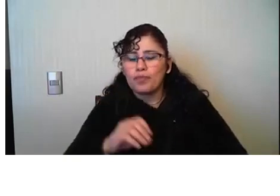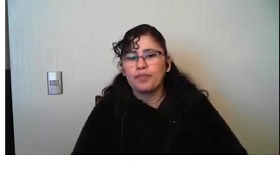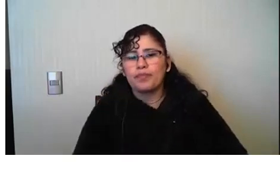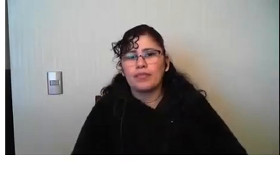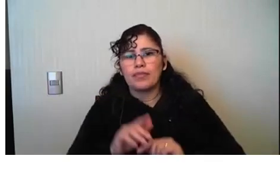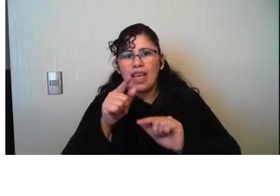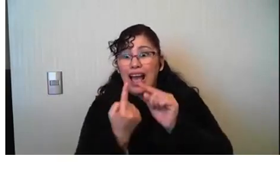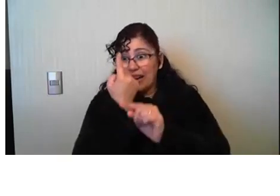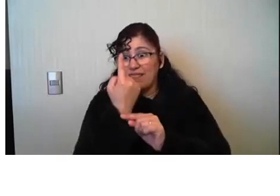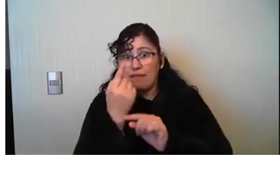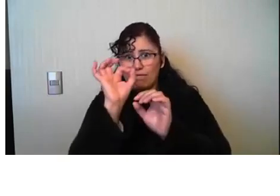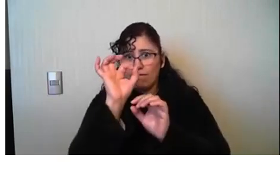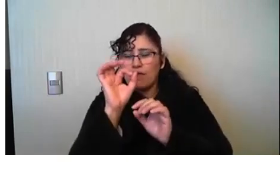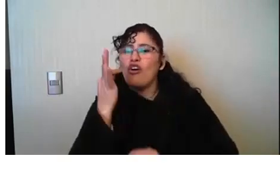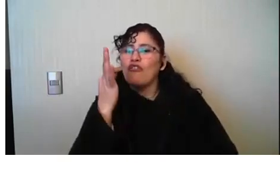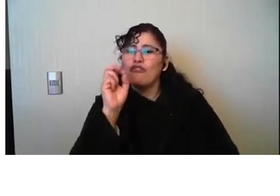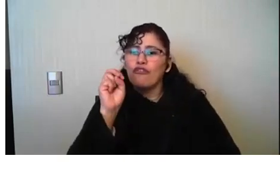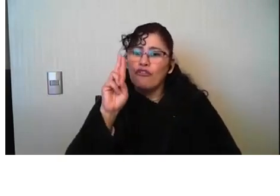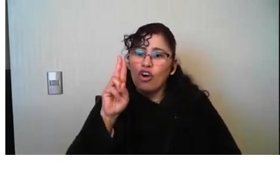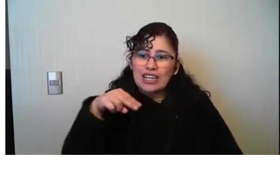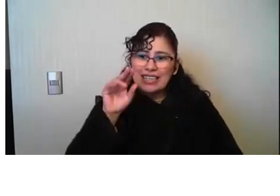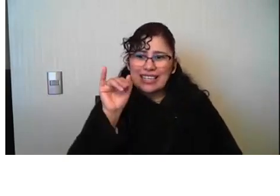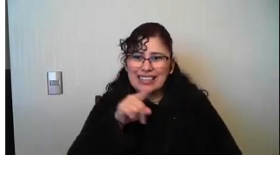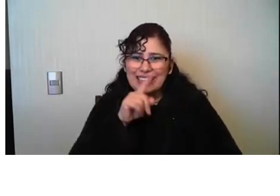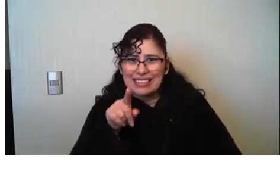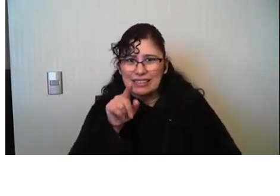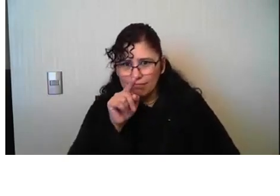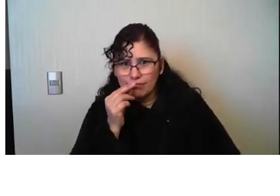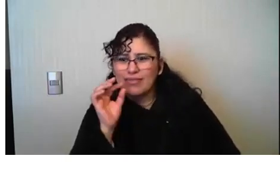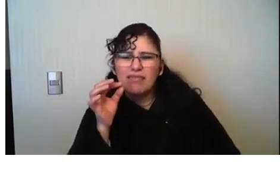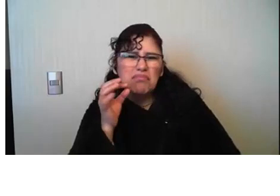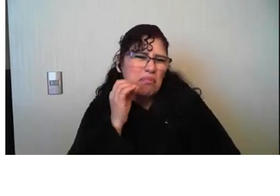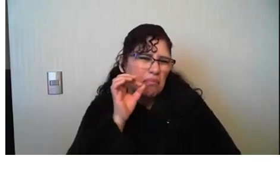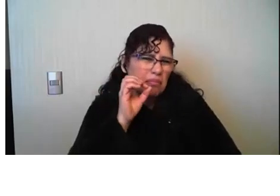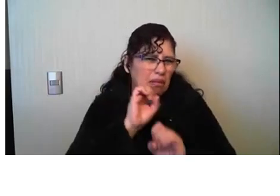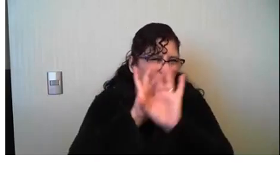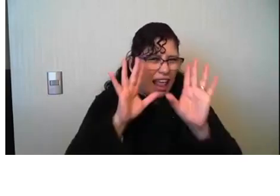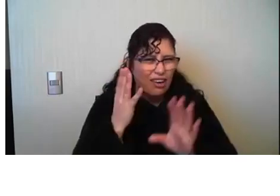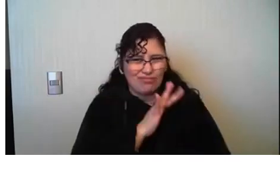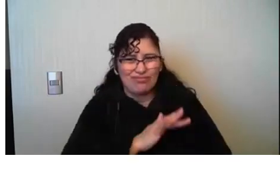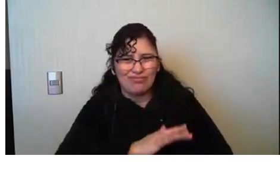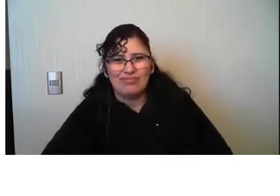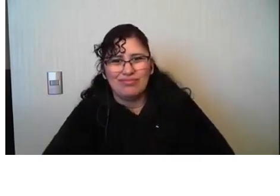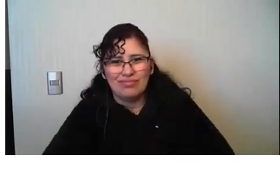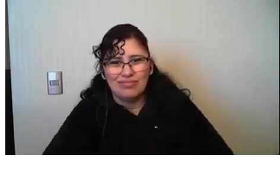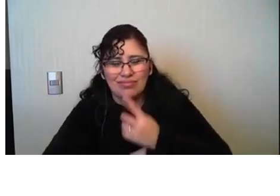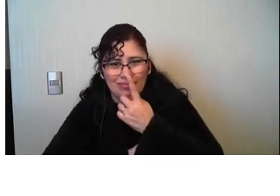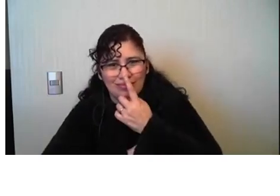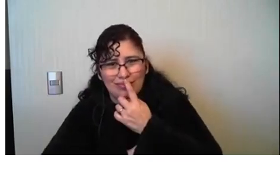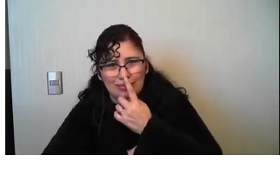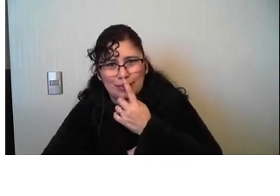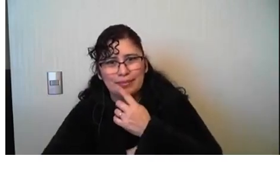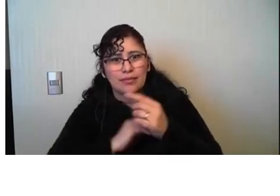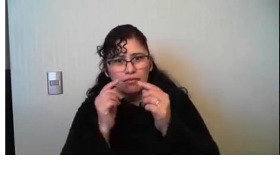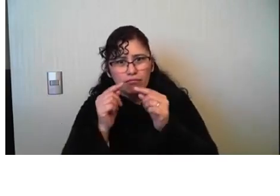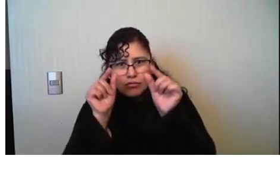fornix. ¿Ya? Esto es fornix. Estos otros elementos son